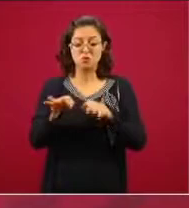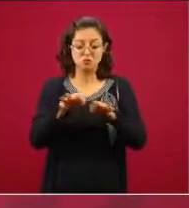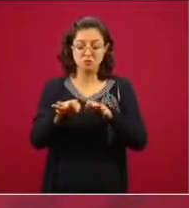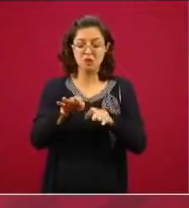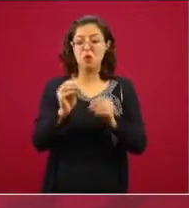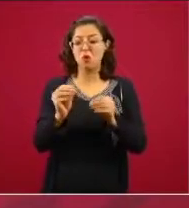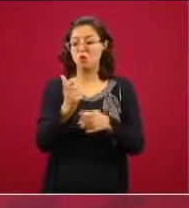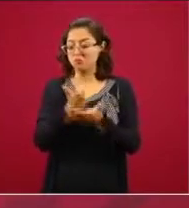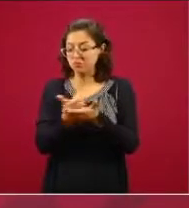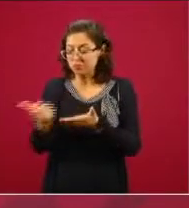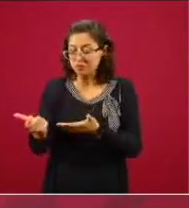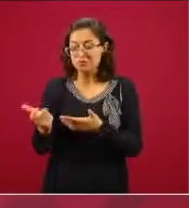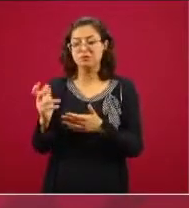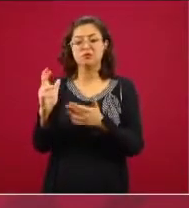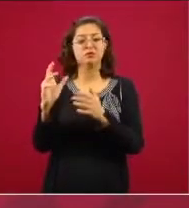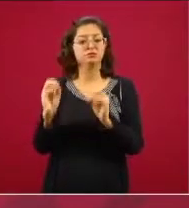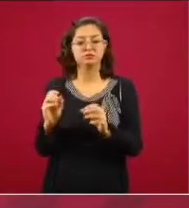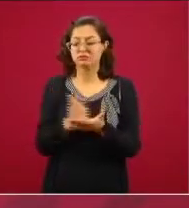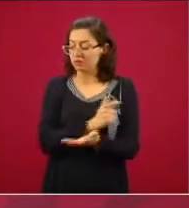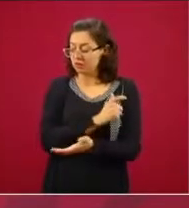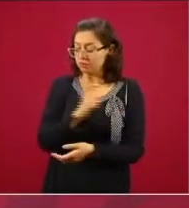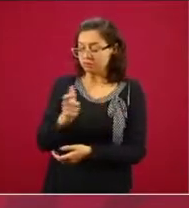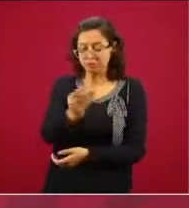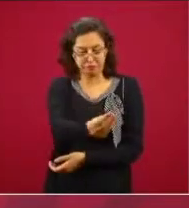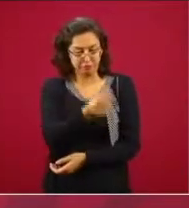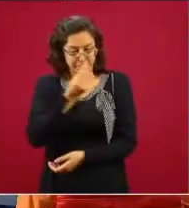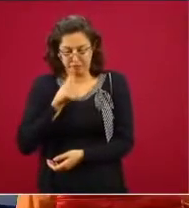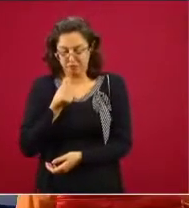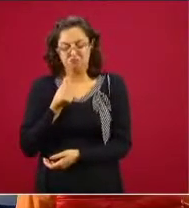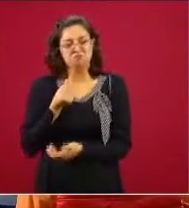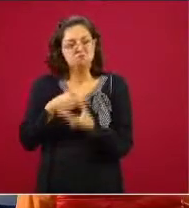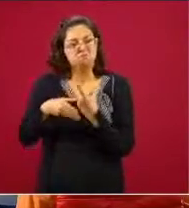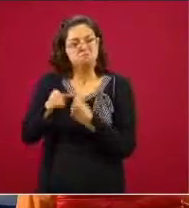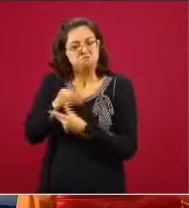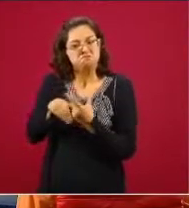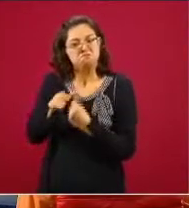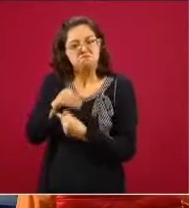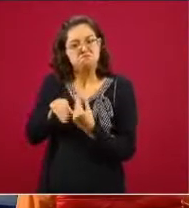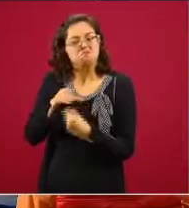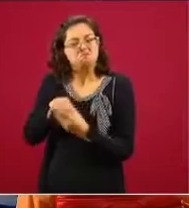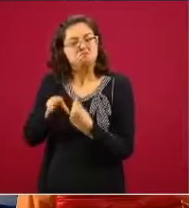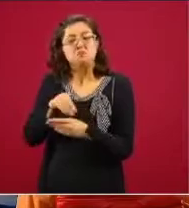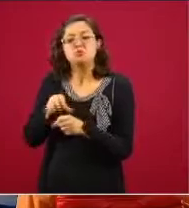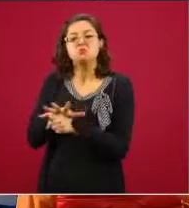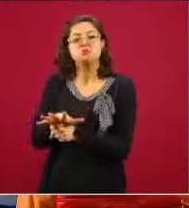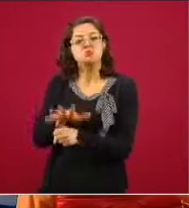exiguo y hacen milagros.